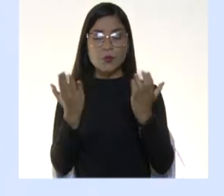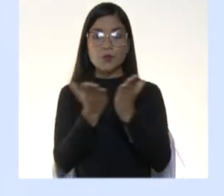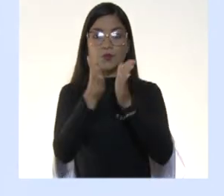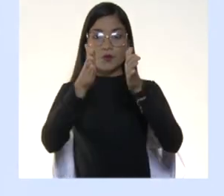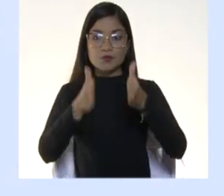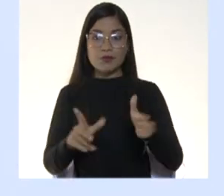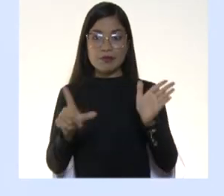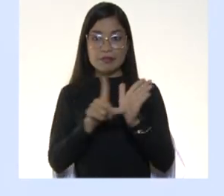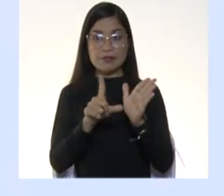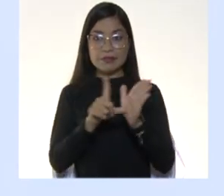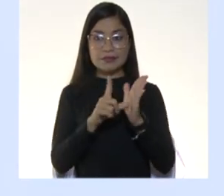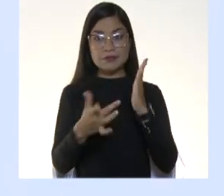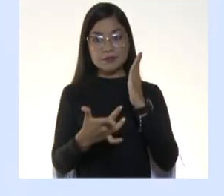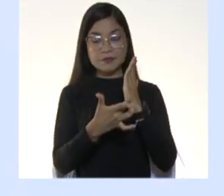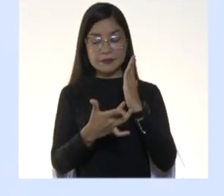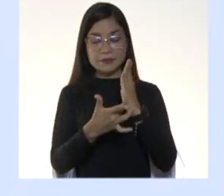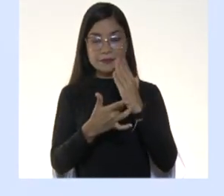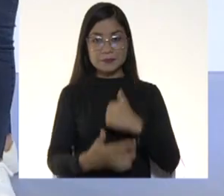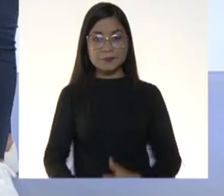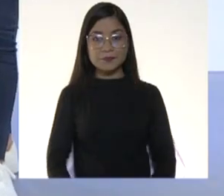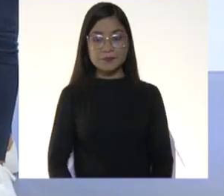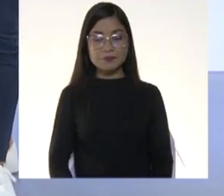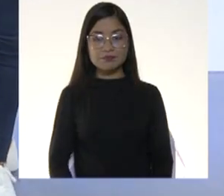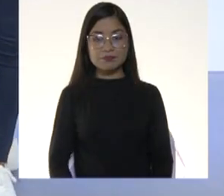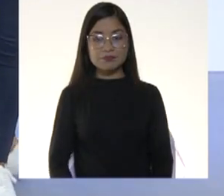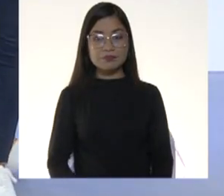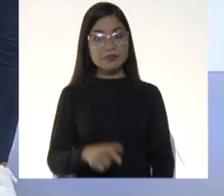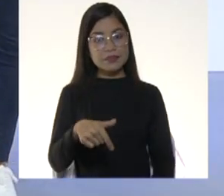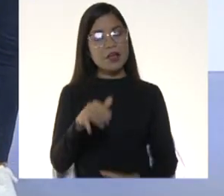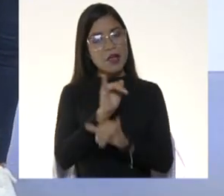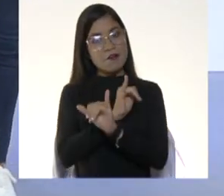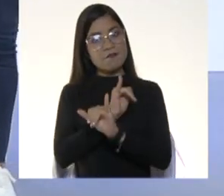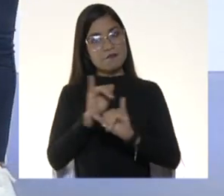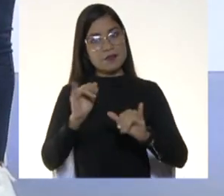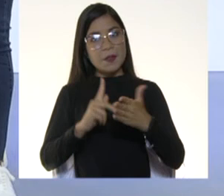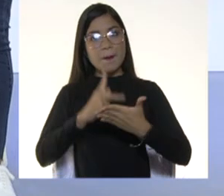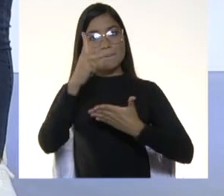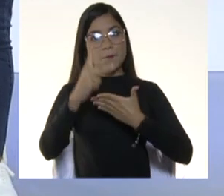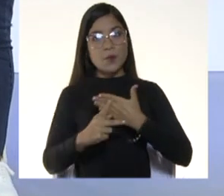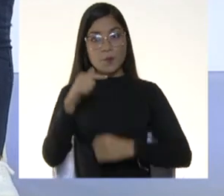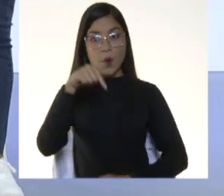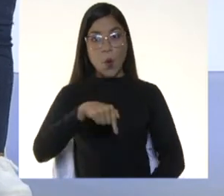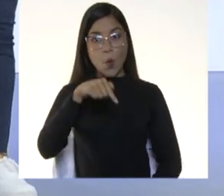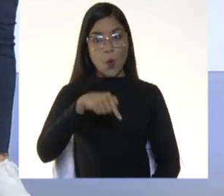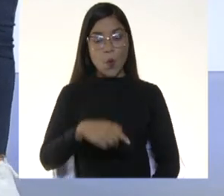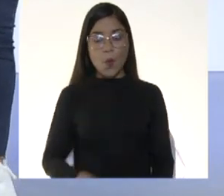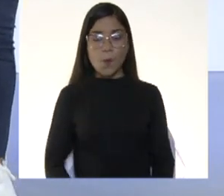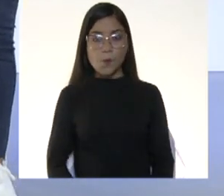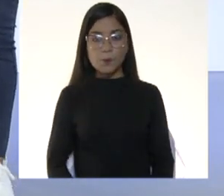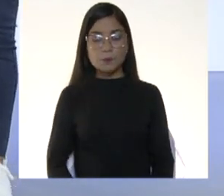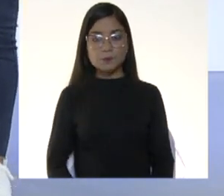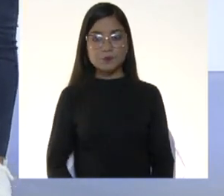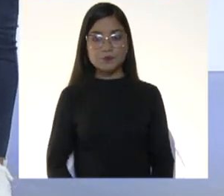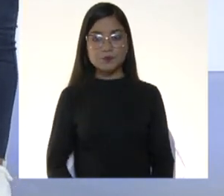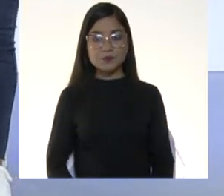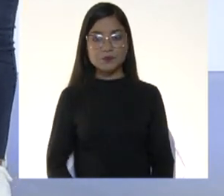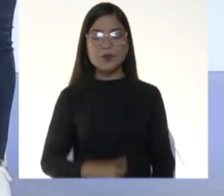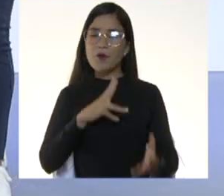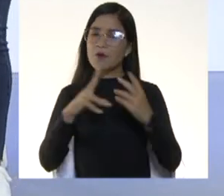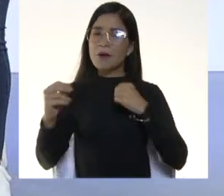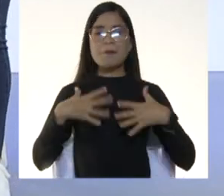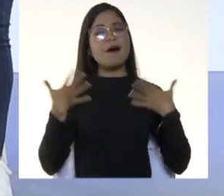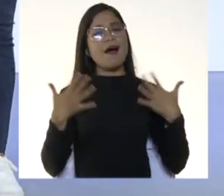media general y media técnica. Así, de esta manera llegamos al final de nuestro programa por el día de hoy. Nos vamos con